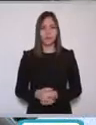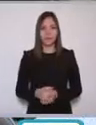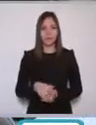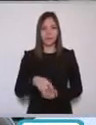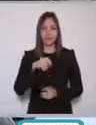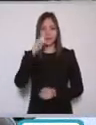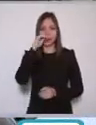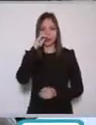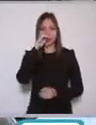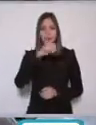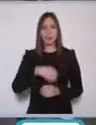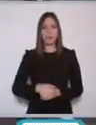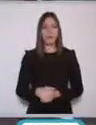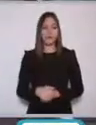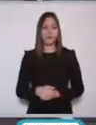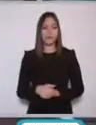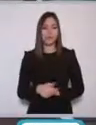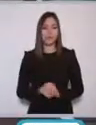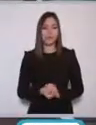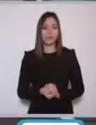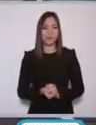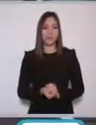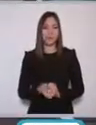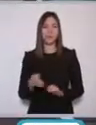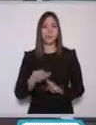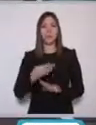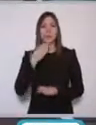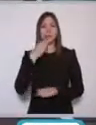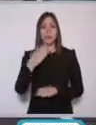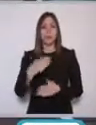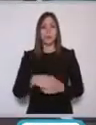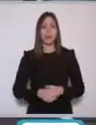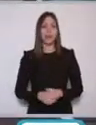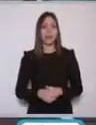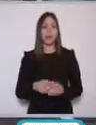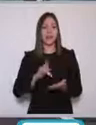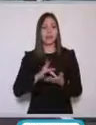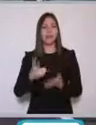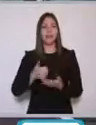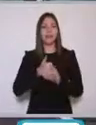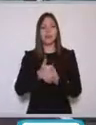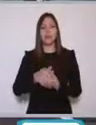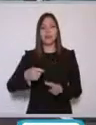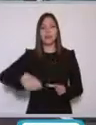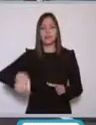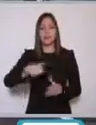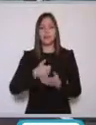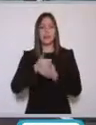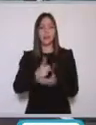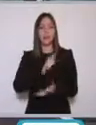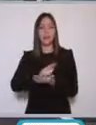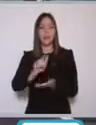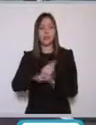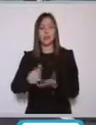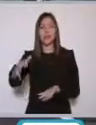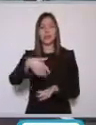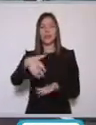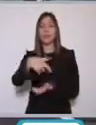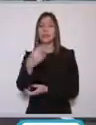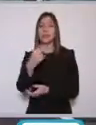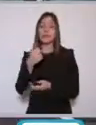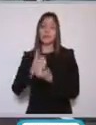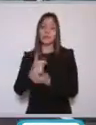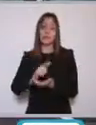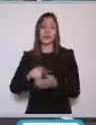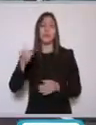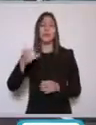sé qué salen, unos Bueno. palos y ya. Muchas gracias, Por mi Pam. favor, Muchas gracias. Adelante, adelante. Pam. recogerte todo lo que no Le necesitas. ponemos Señor, sal, mi señora, querida